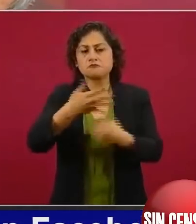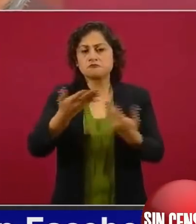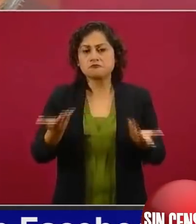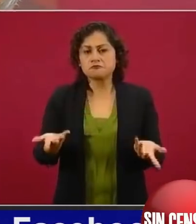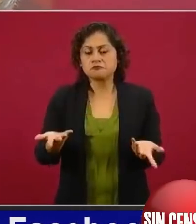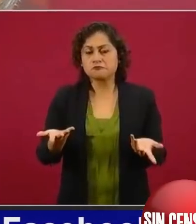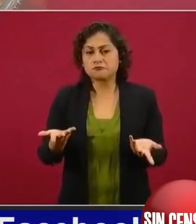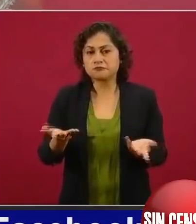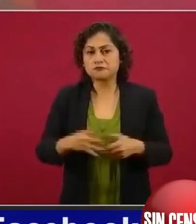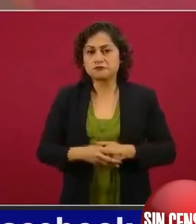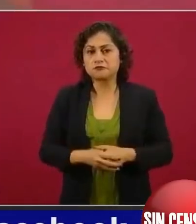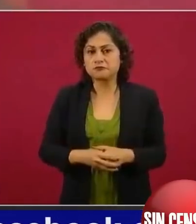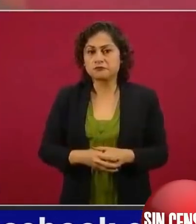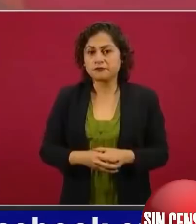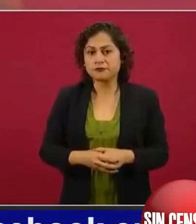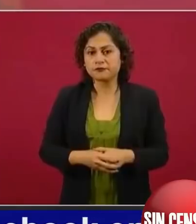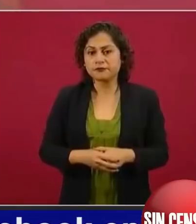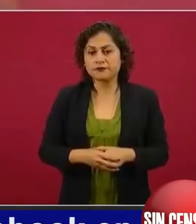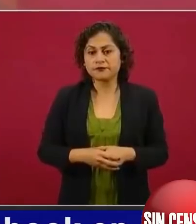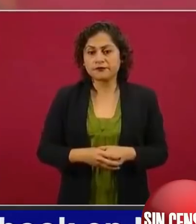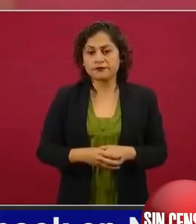Y